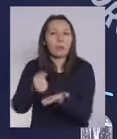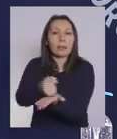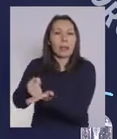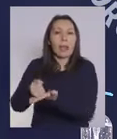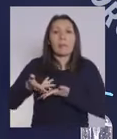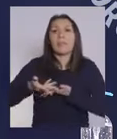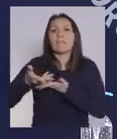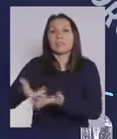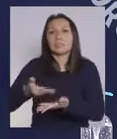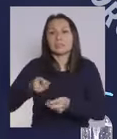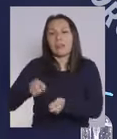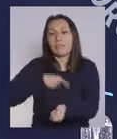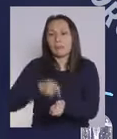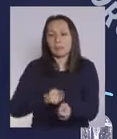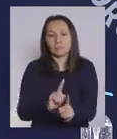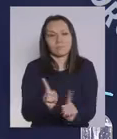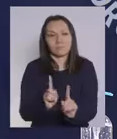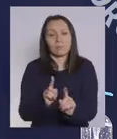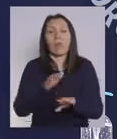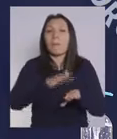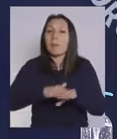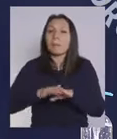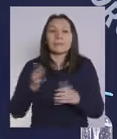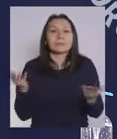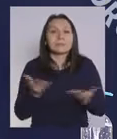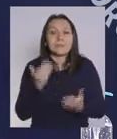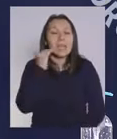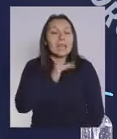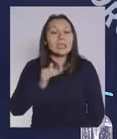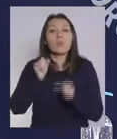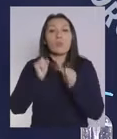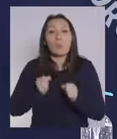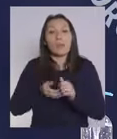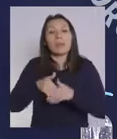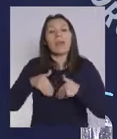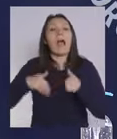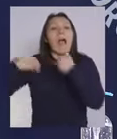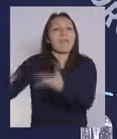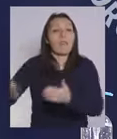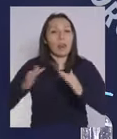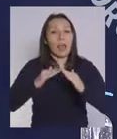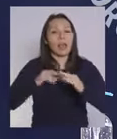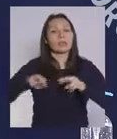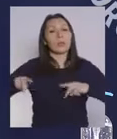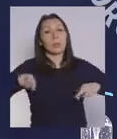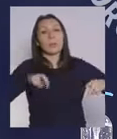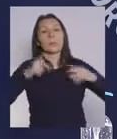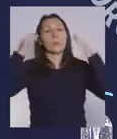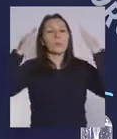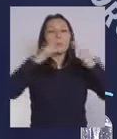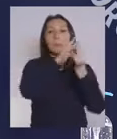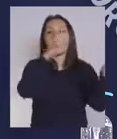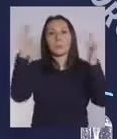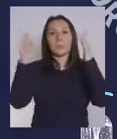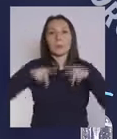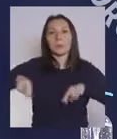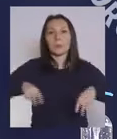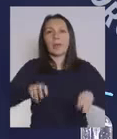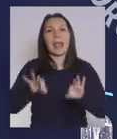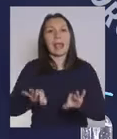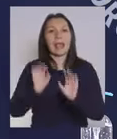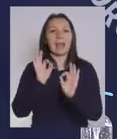a visitar a un familiar. Es decir, son permisos para que los niños puedan salir al exterior, estar en un lugar abierto, porque sabemos que esos son los